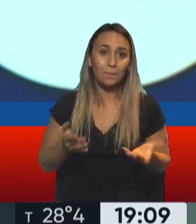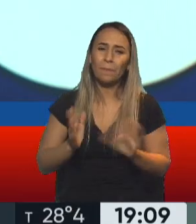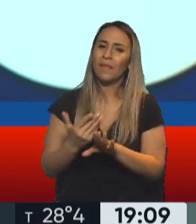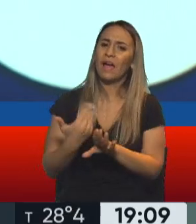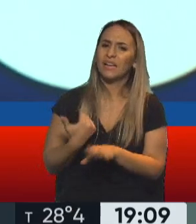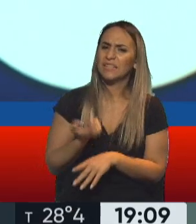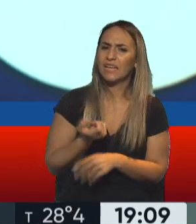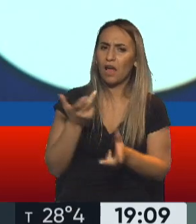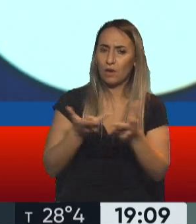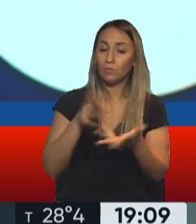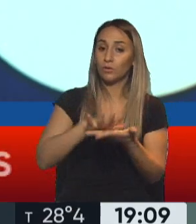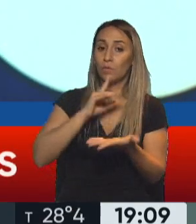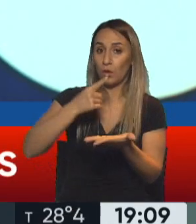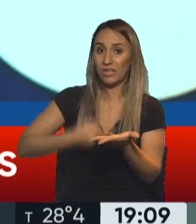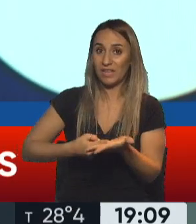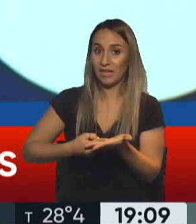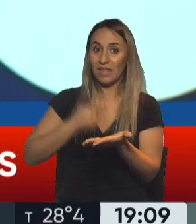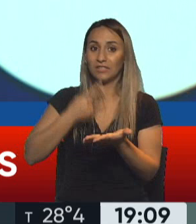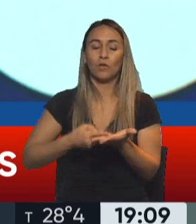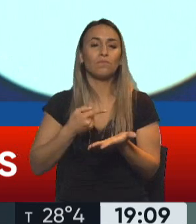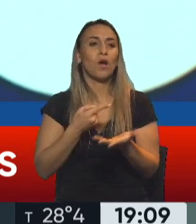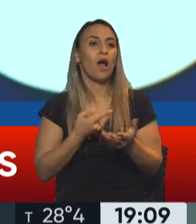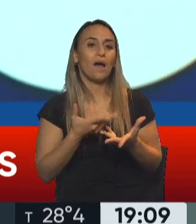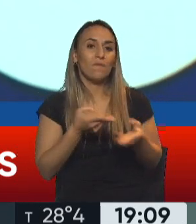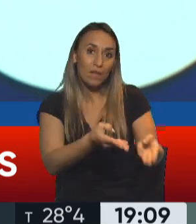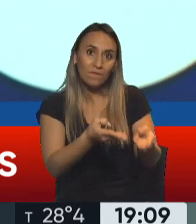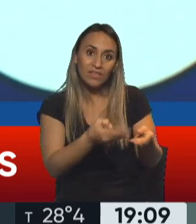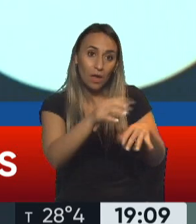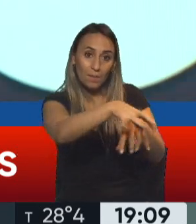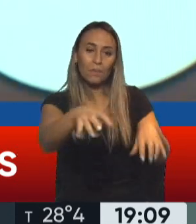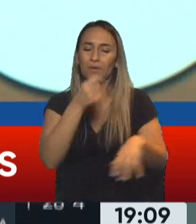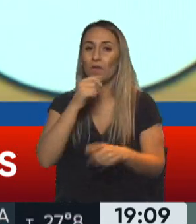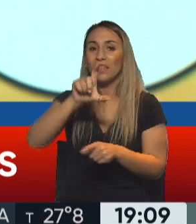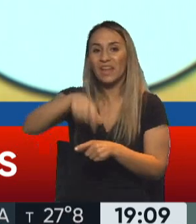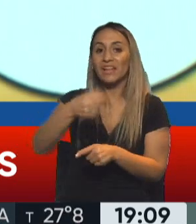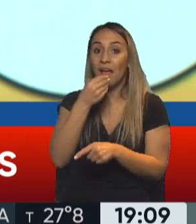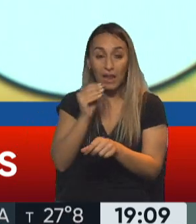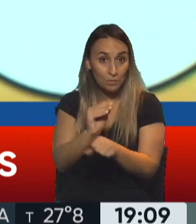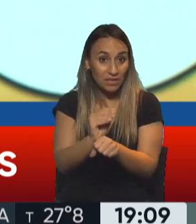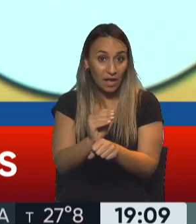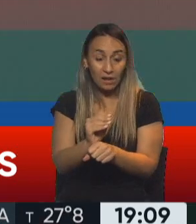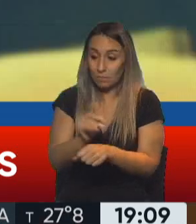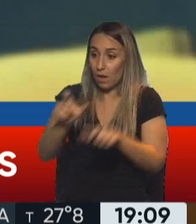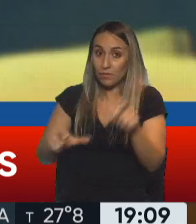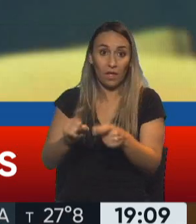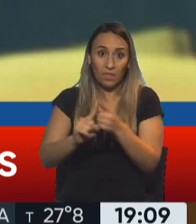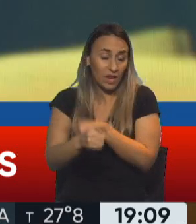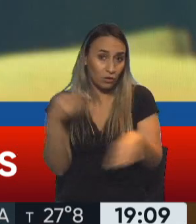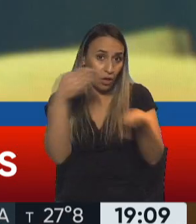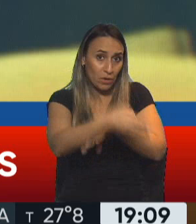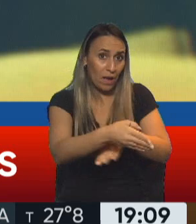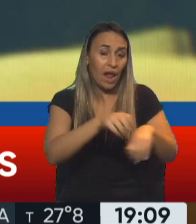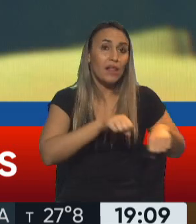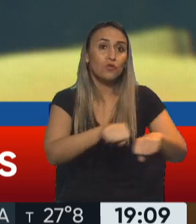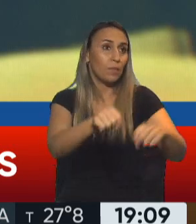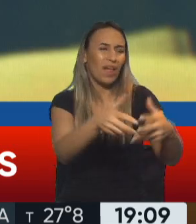políticas que beneficiaron a estas empresas. Cuando uno habla de la tarjeta alimentar, por ejemplo, iban directamente directamente a los grandes monstruos. A los grandes monstruos. Y a estas marcas, esto